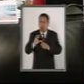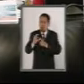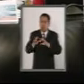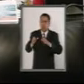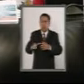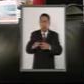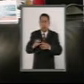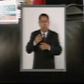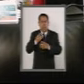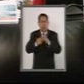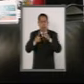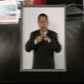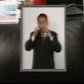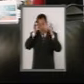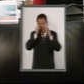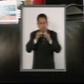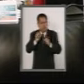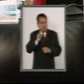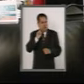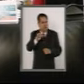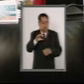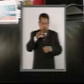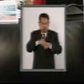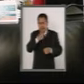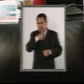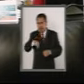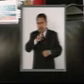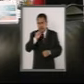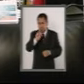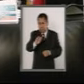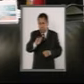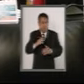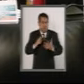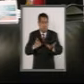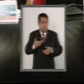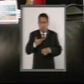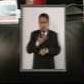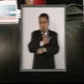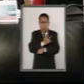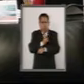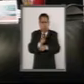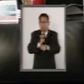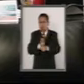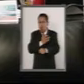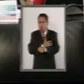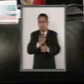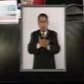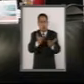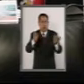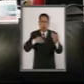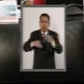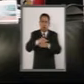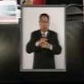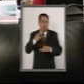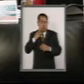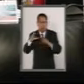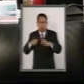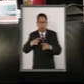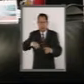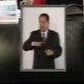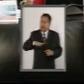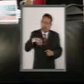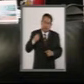de Migración fue a favor y sí invitaría a los compañeros de todas las fuerzas políticas que hagamos un